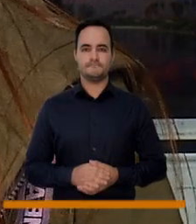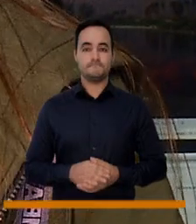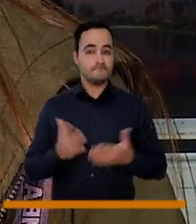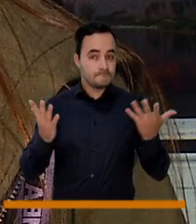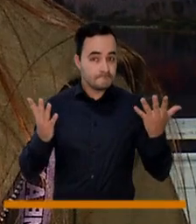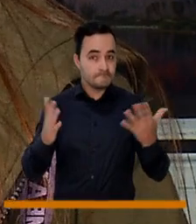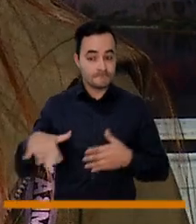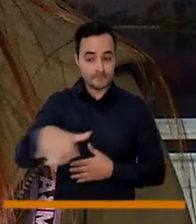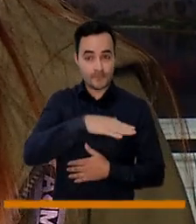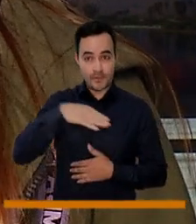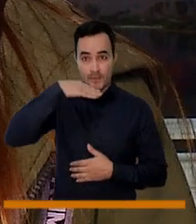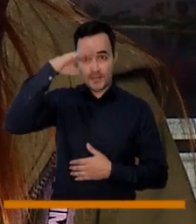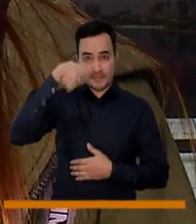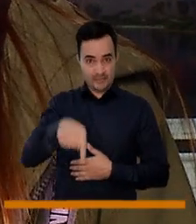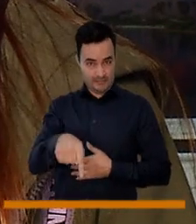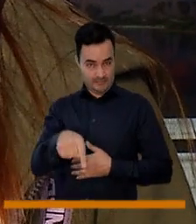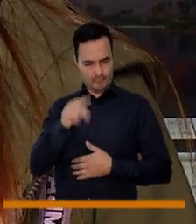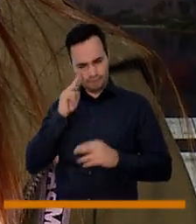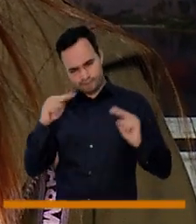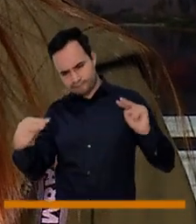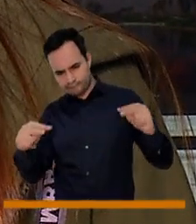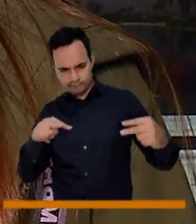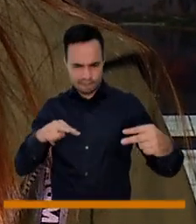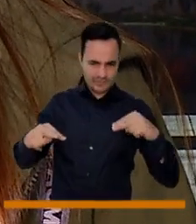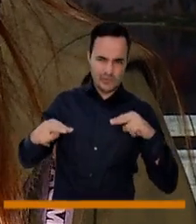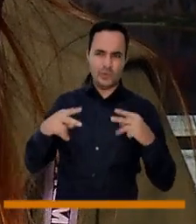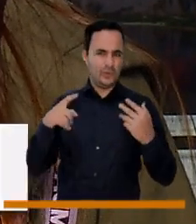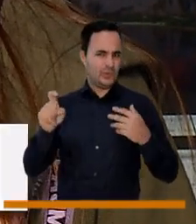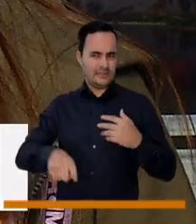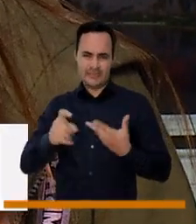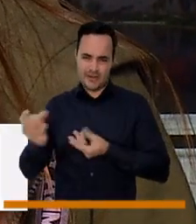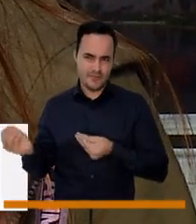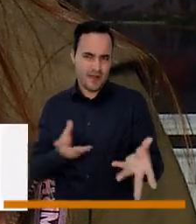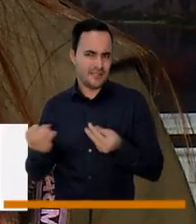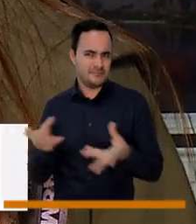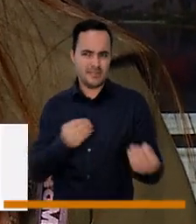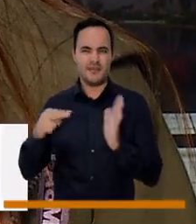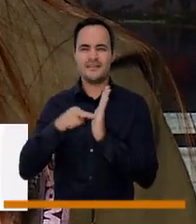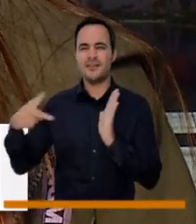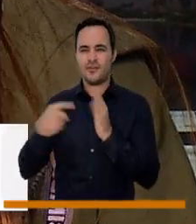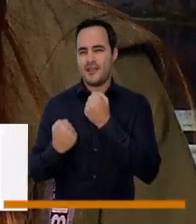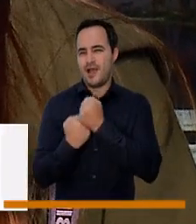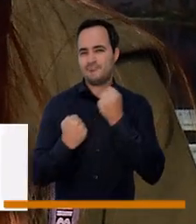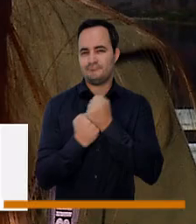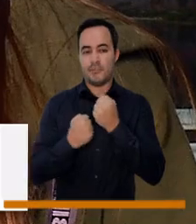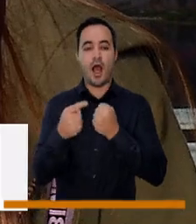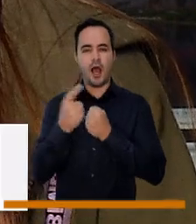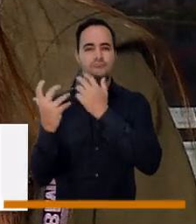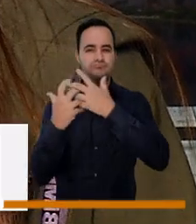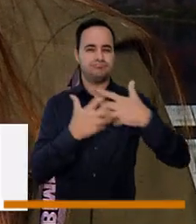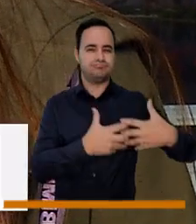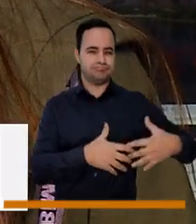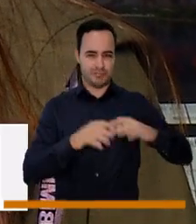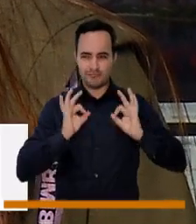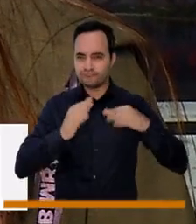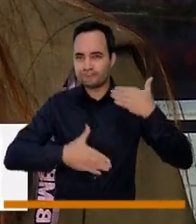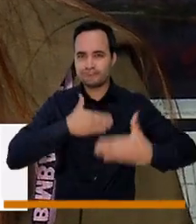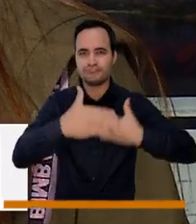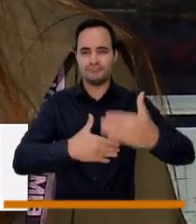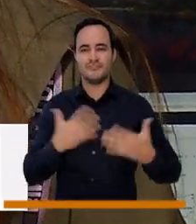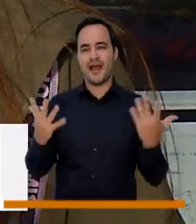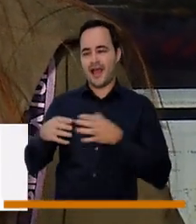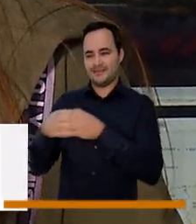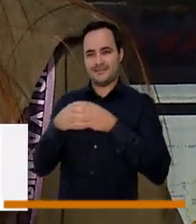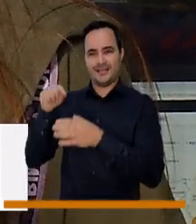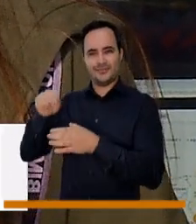Una ciudad como Medellín requiere cada vez más de apoyo tecnológico para que funcione de manera correcta. Por eso existe el Centro